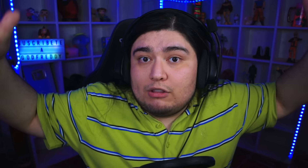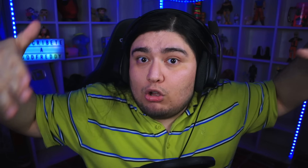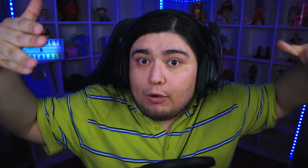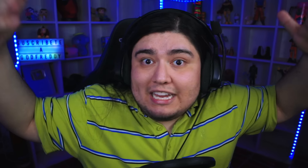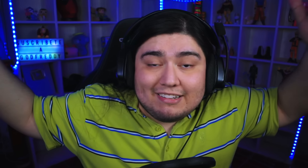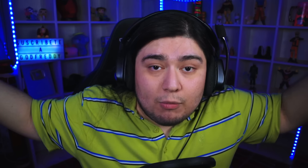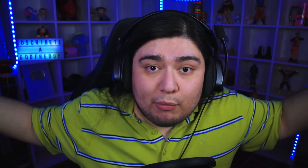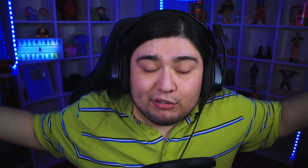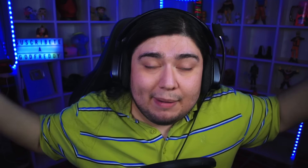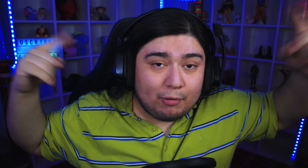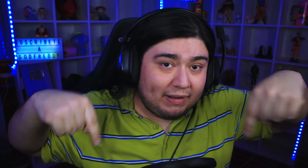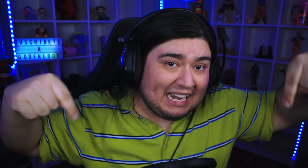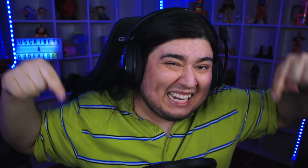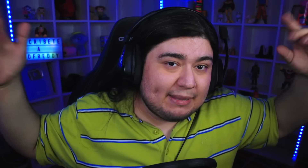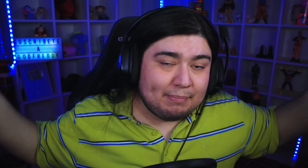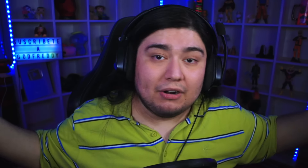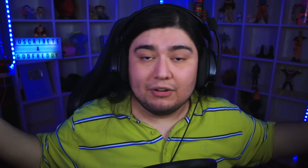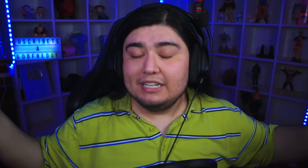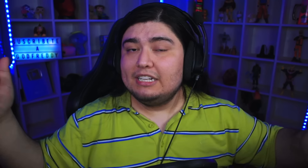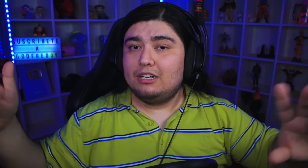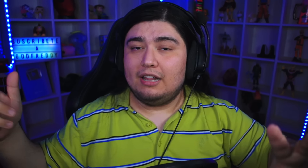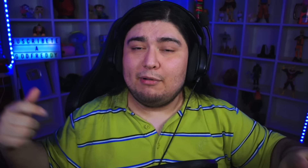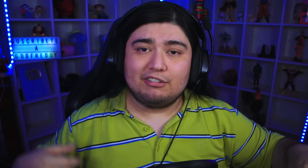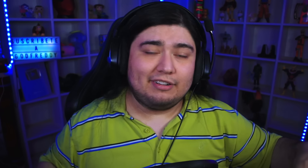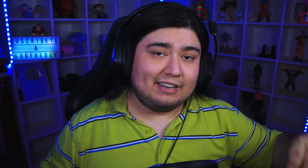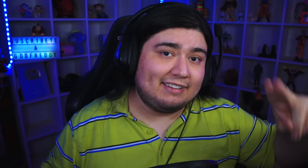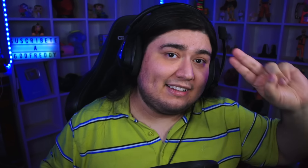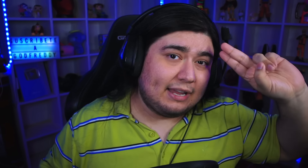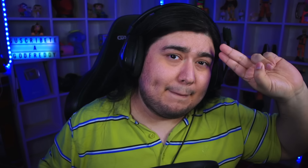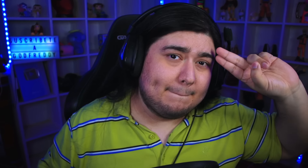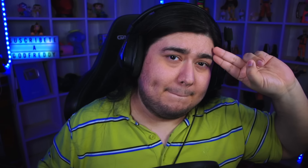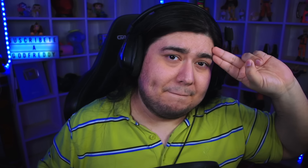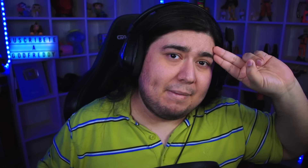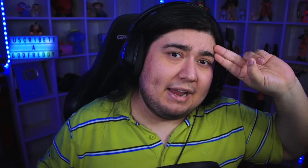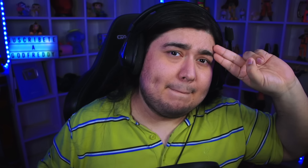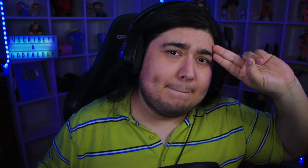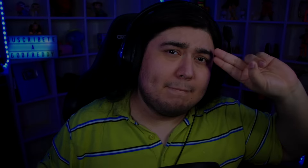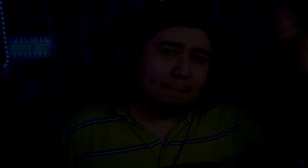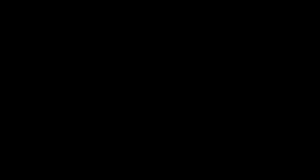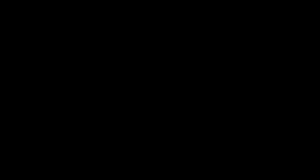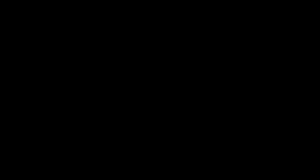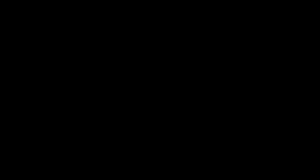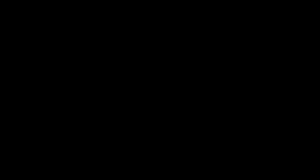dentro de todo hice lo posible por venir aquí temprano. Nos vemos, hasta la siguiente. Bye bye.